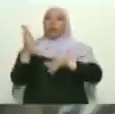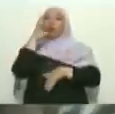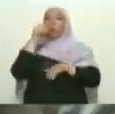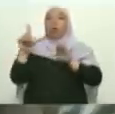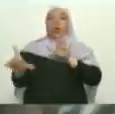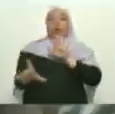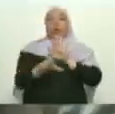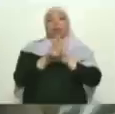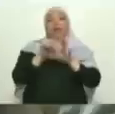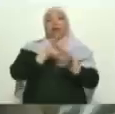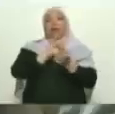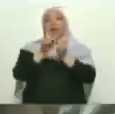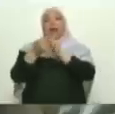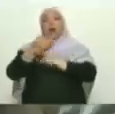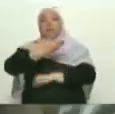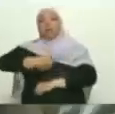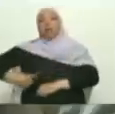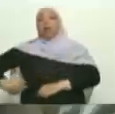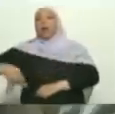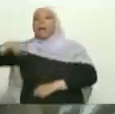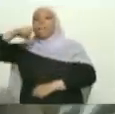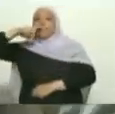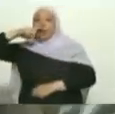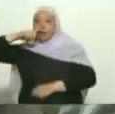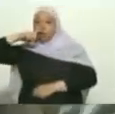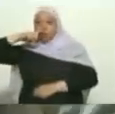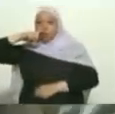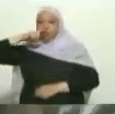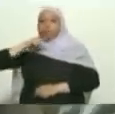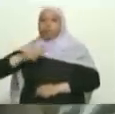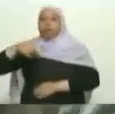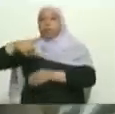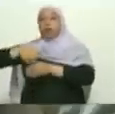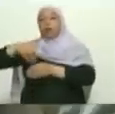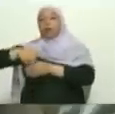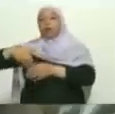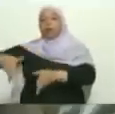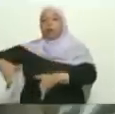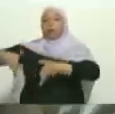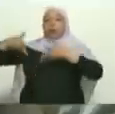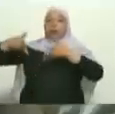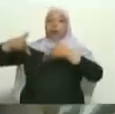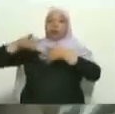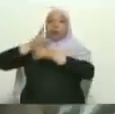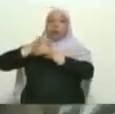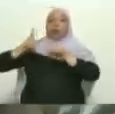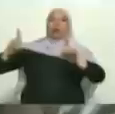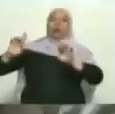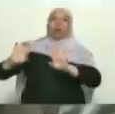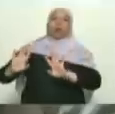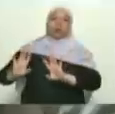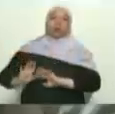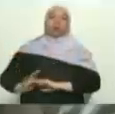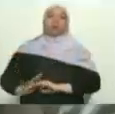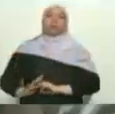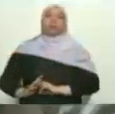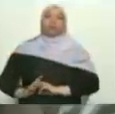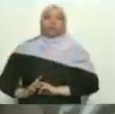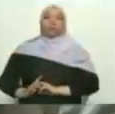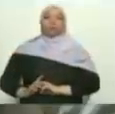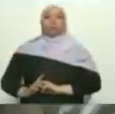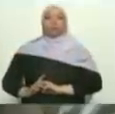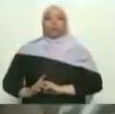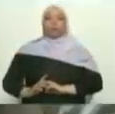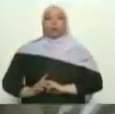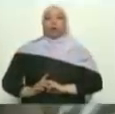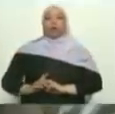gobierno legítimamente constituido del presidente de la República, Nicolás Maduro. En consecuencia,